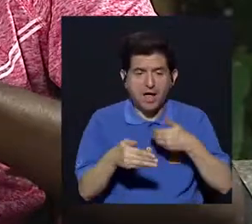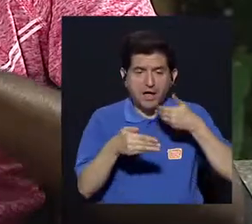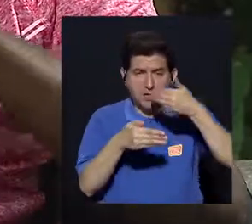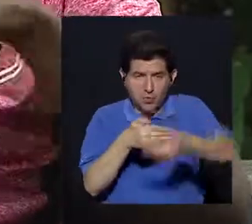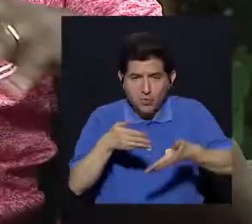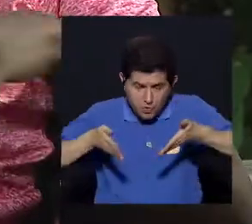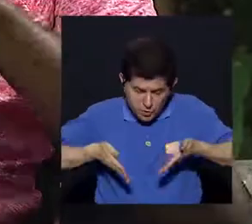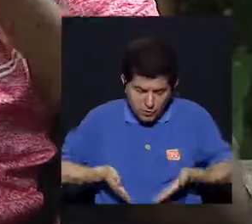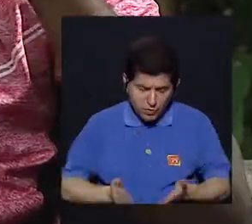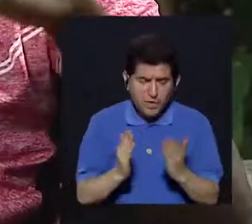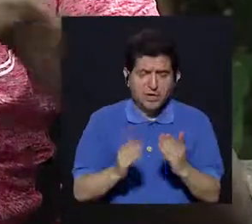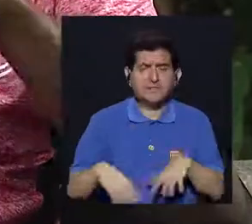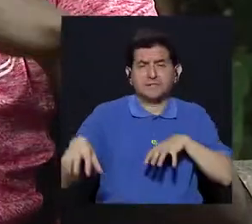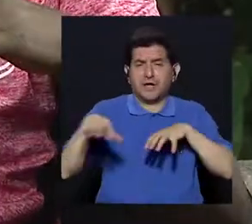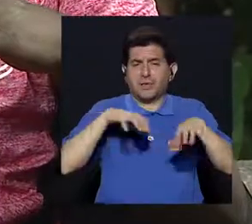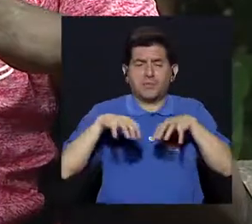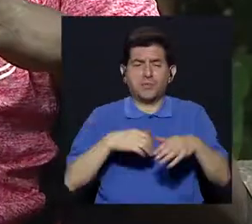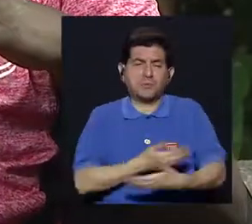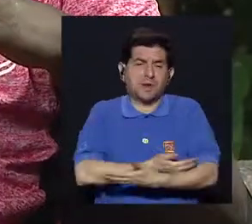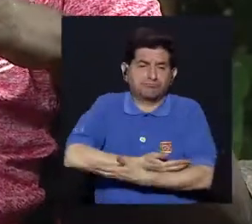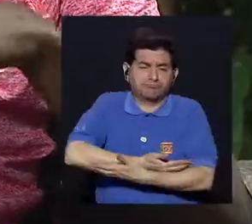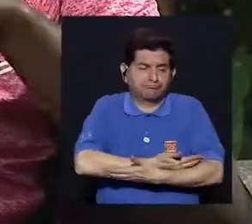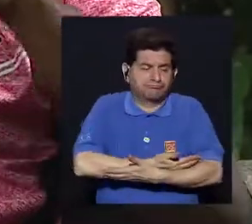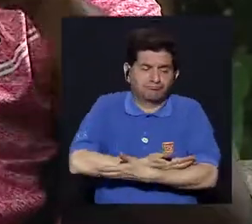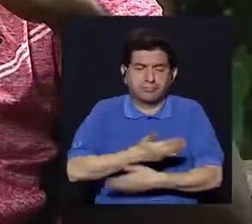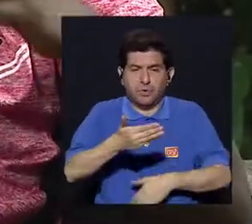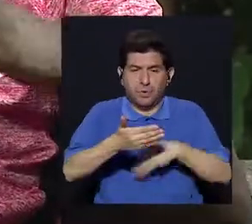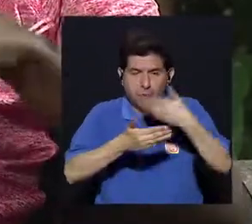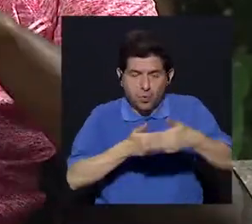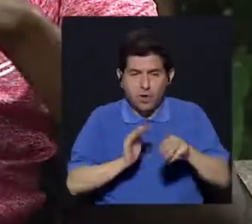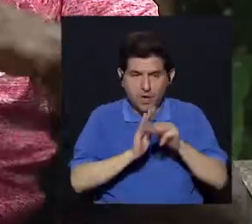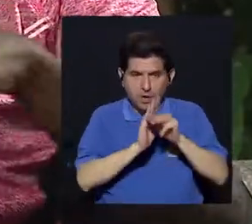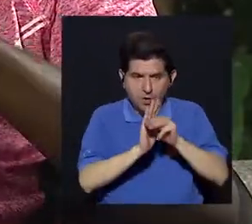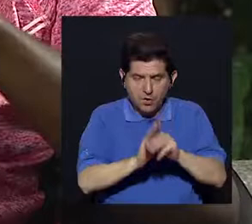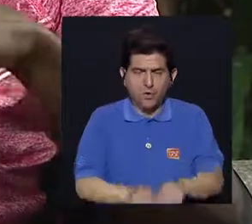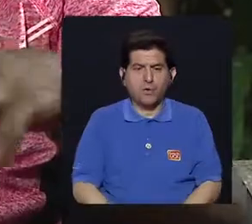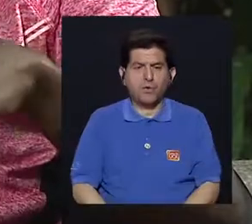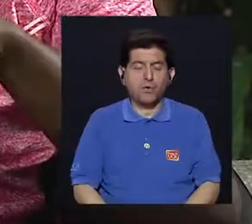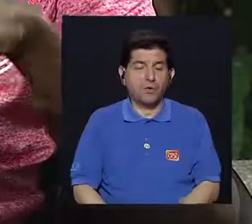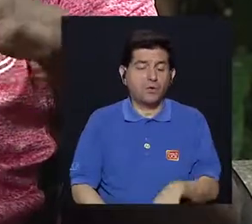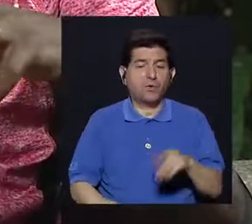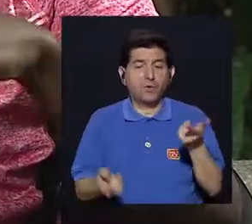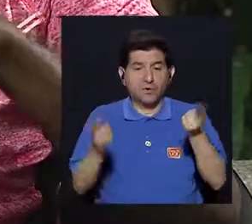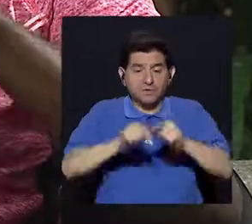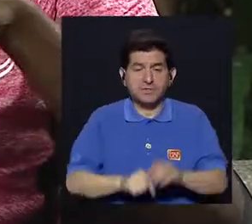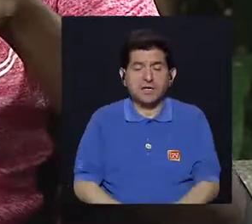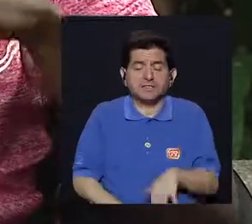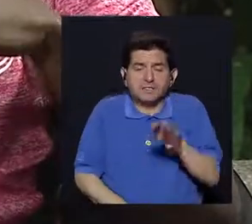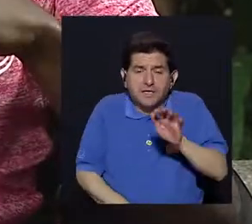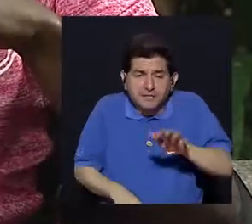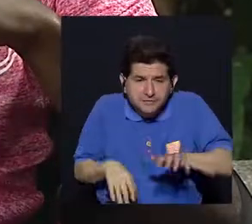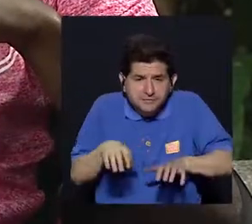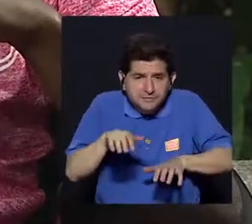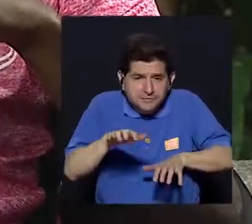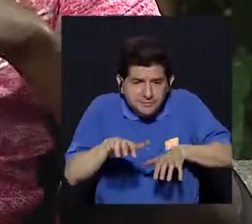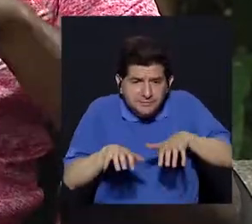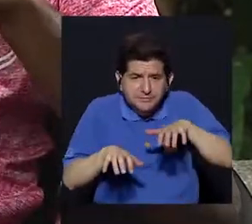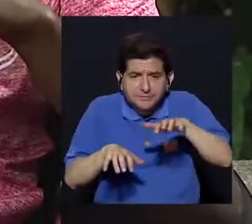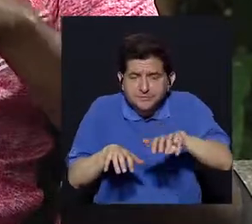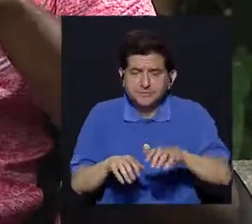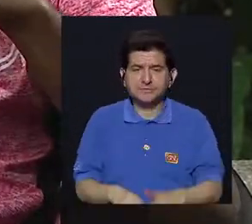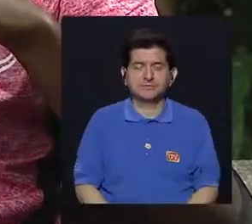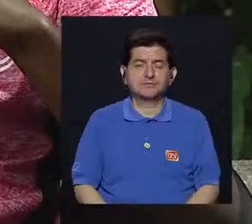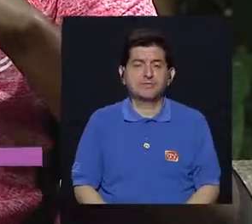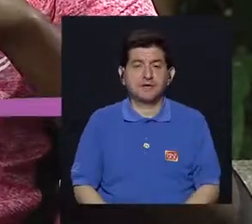de nacer y todos los movimientos que hace el niño, luego va a los otros patrones de rudimentos, que son los de arrastrar y gatear, y